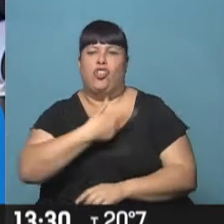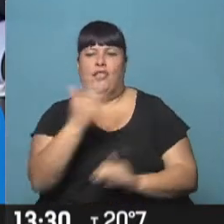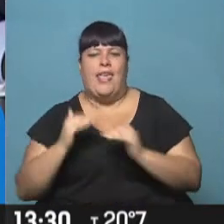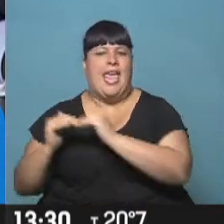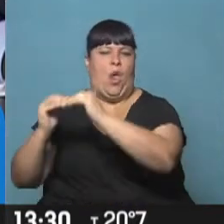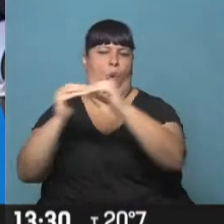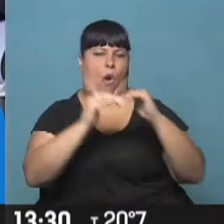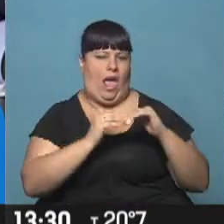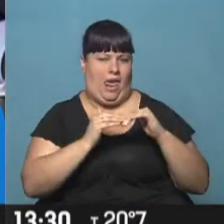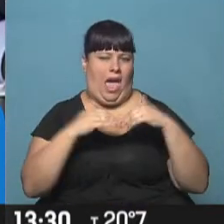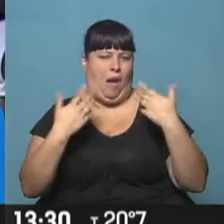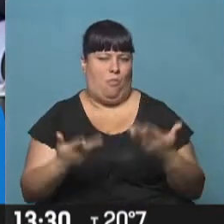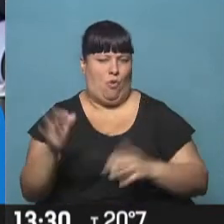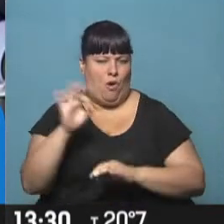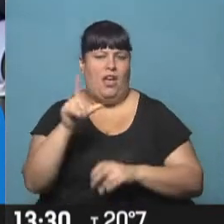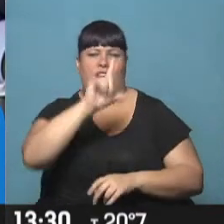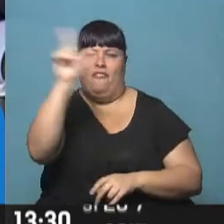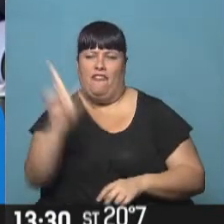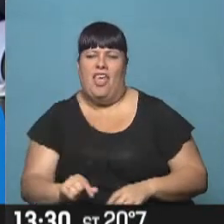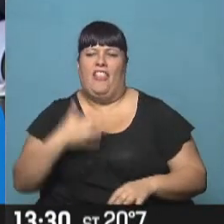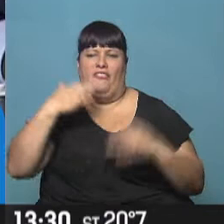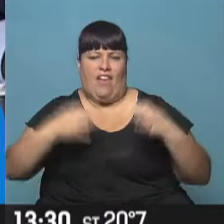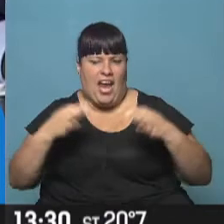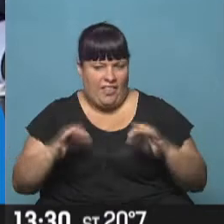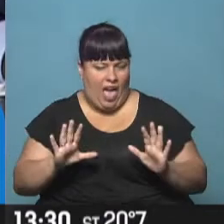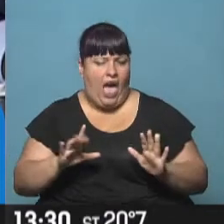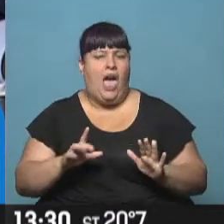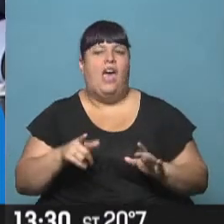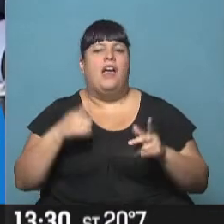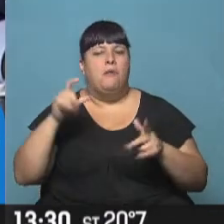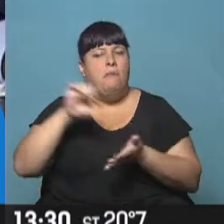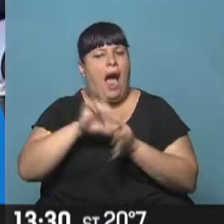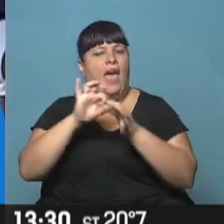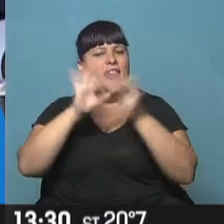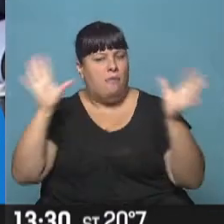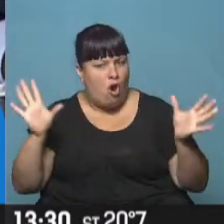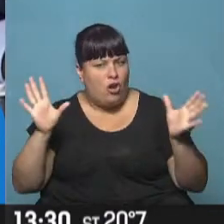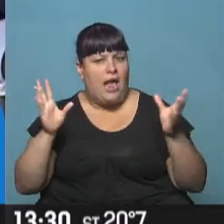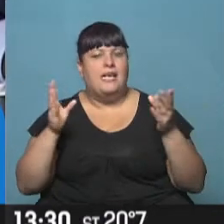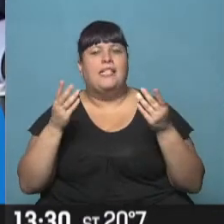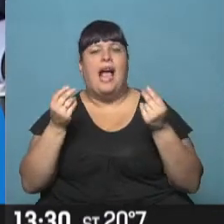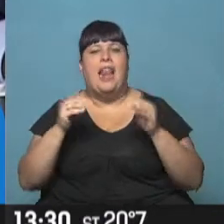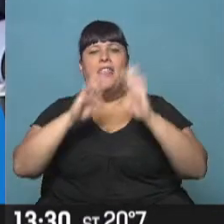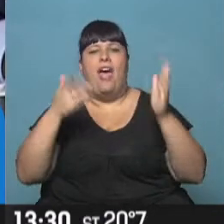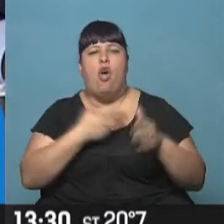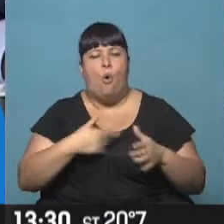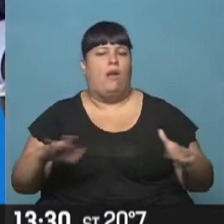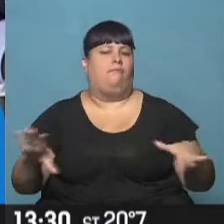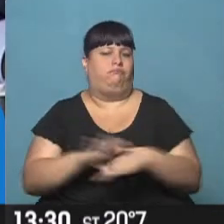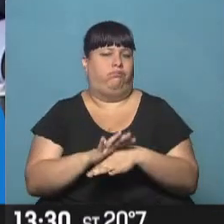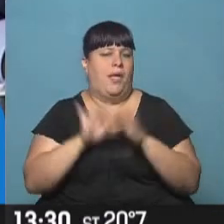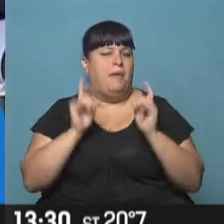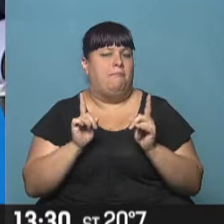igualdad de oportunidades, un país más federal de verdad y un país que tiene una democracia con una calidad institucional acorde